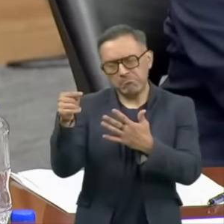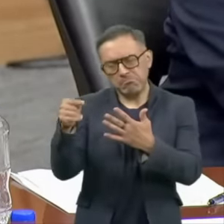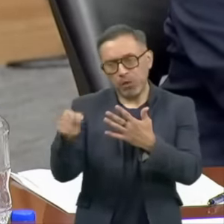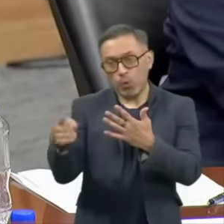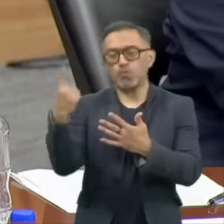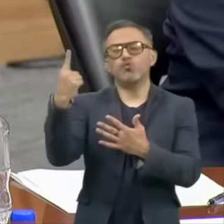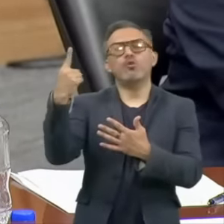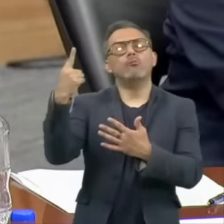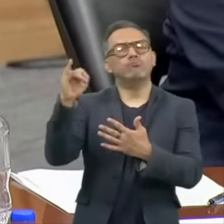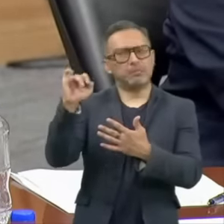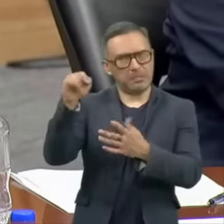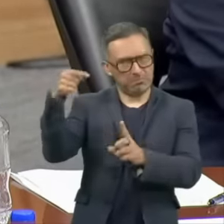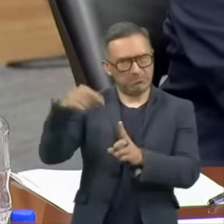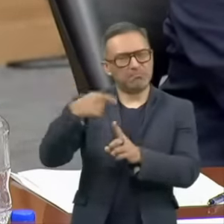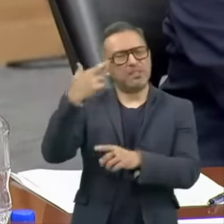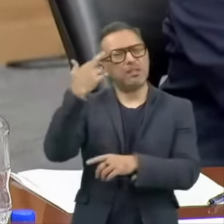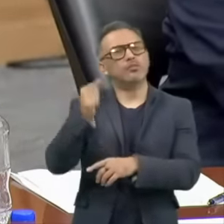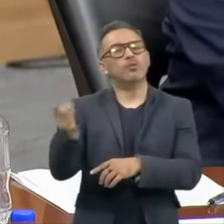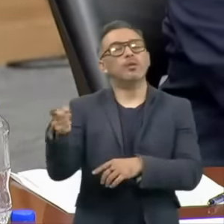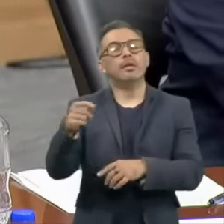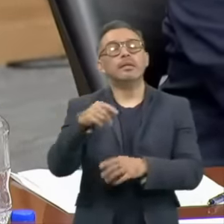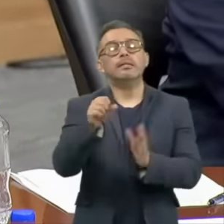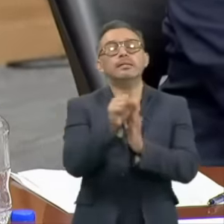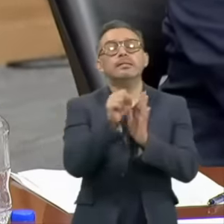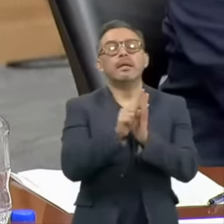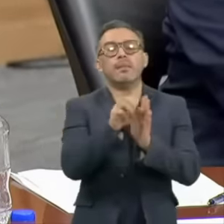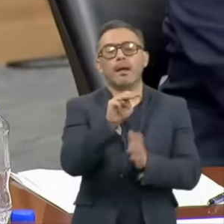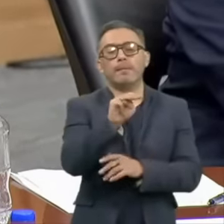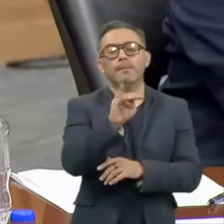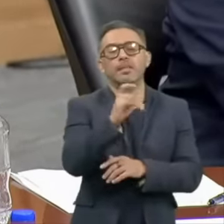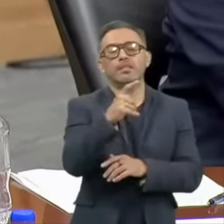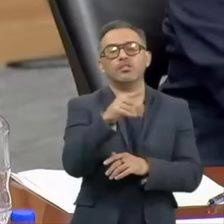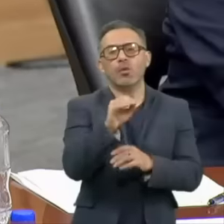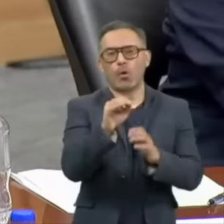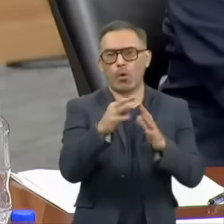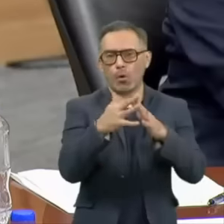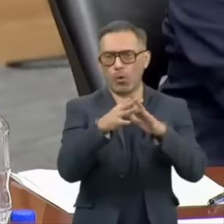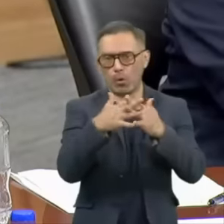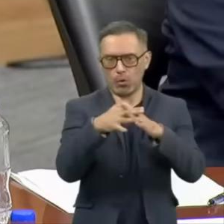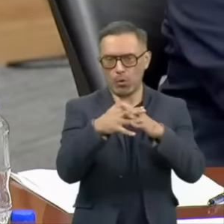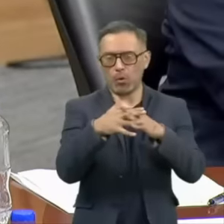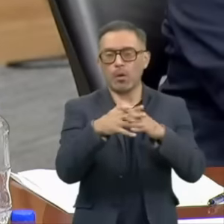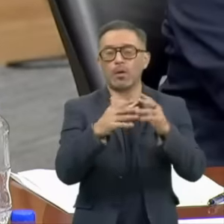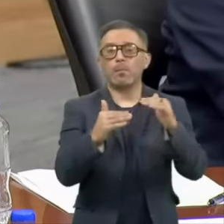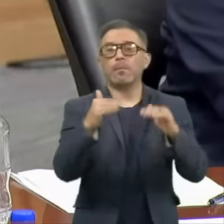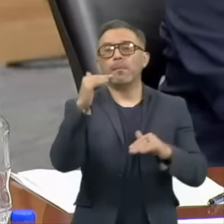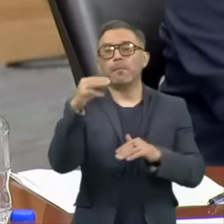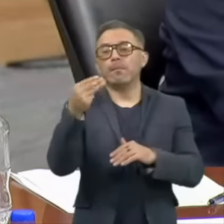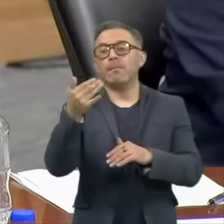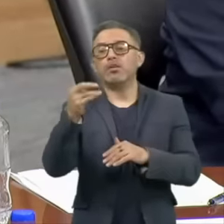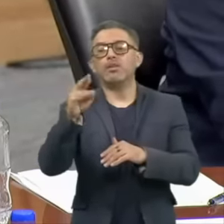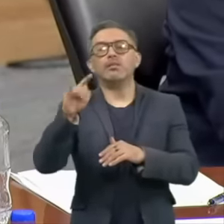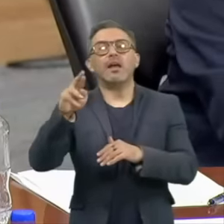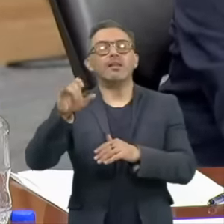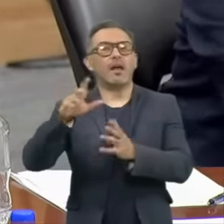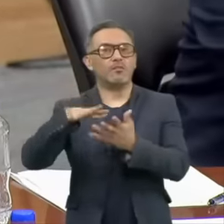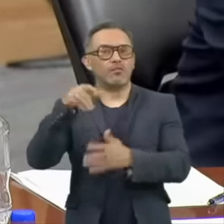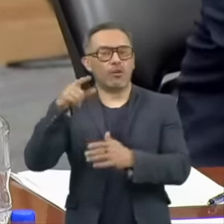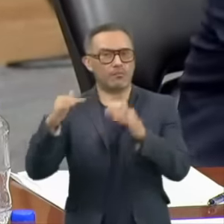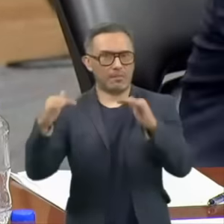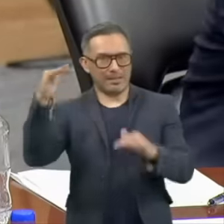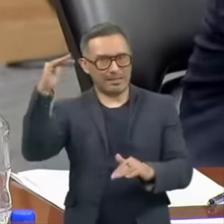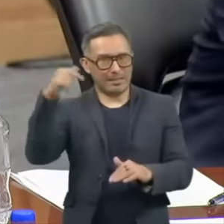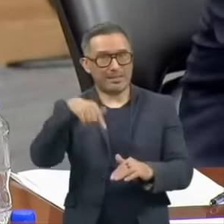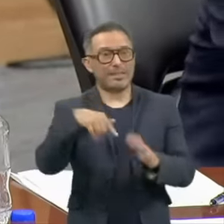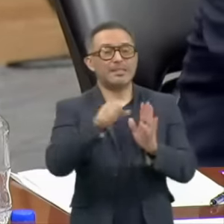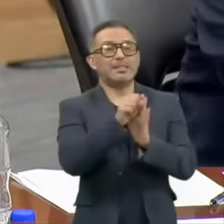en un sistema mixto con preponderancia mayoritaria. Nuestro sistema no es un sistema de